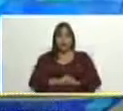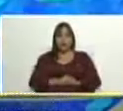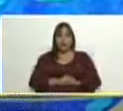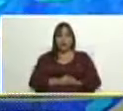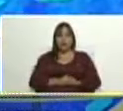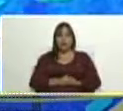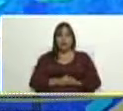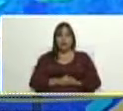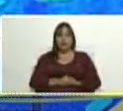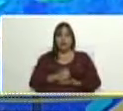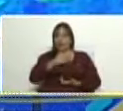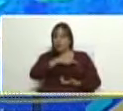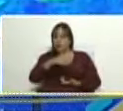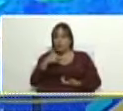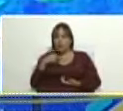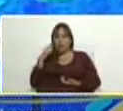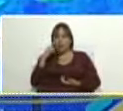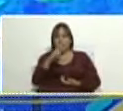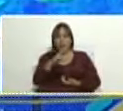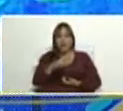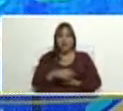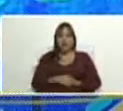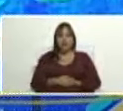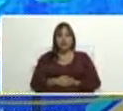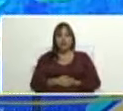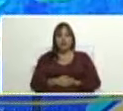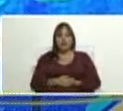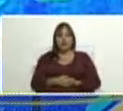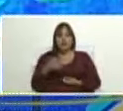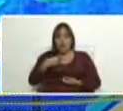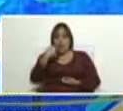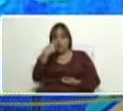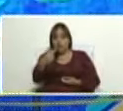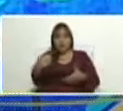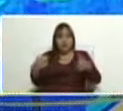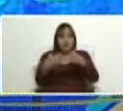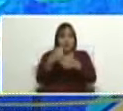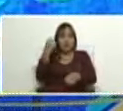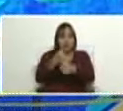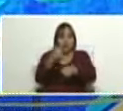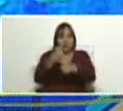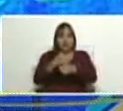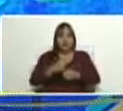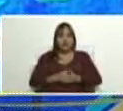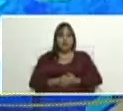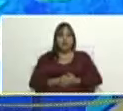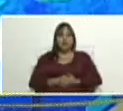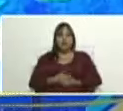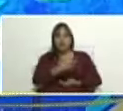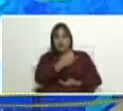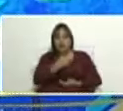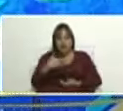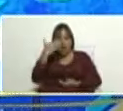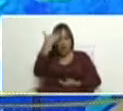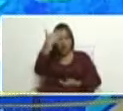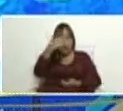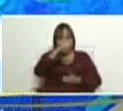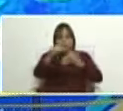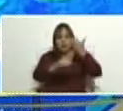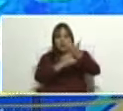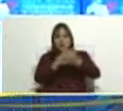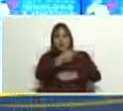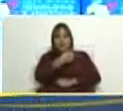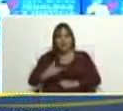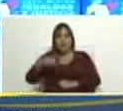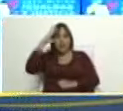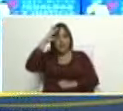Precisamente así lo vimos. Y así le dije al equipo de trabajo, quiero saludar a la vicepresidenta